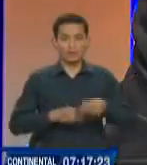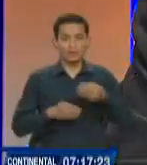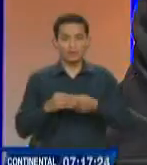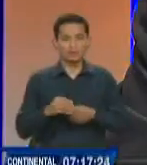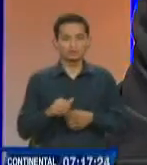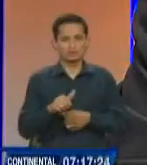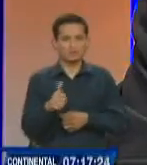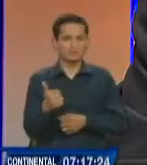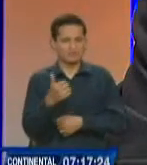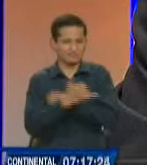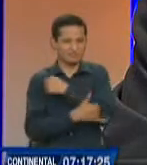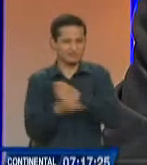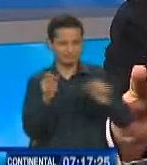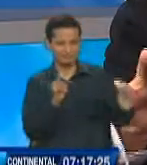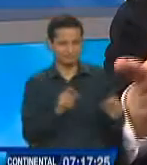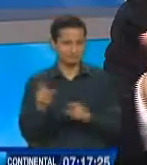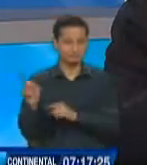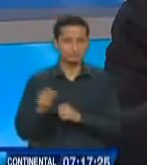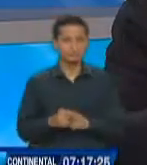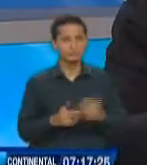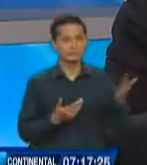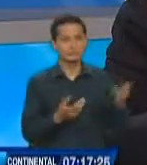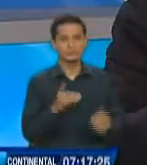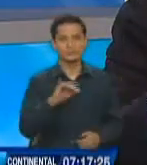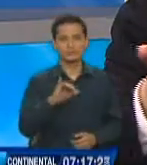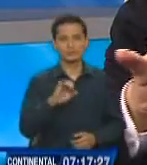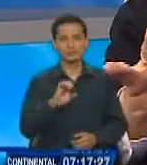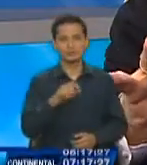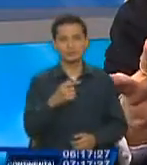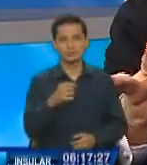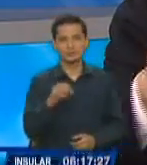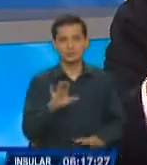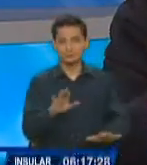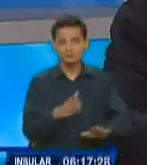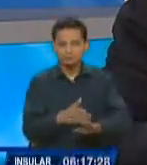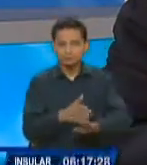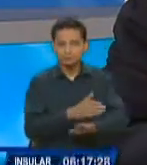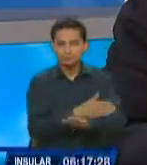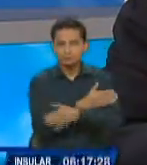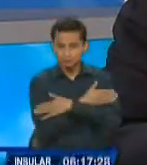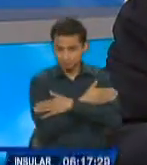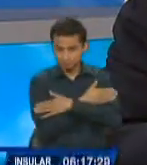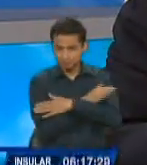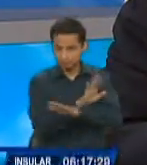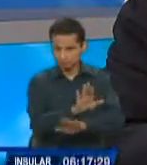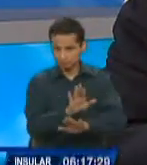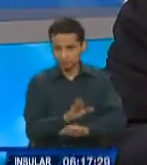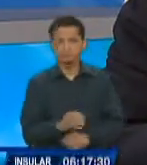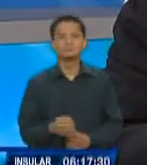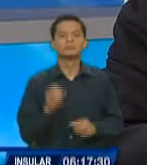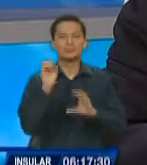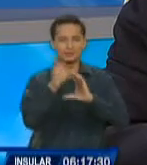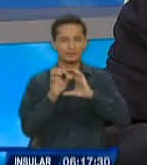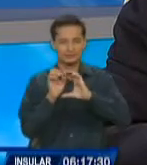Diego Aulestia. Pero antes de ir con él, saludarlo y darle la bienvenida, veamos lo que nos tiene preparado la producción.